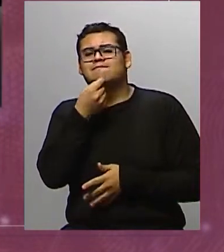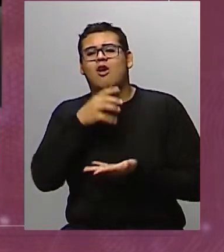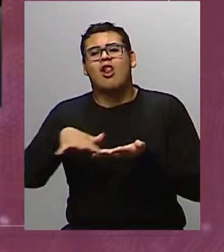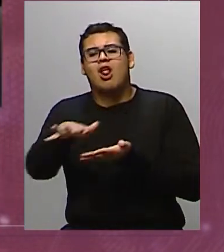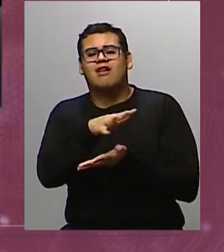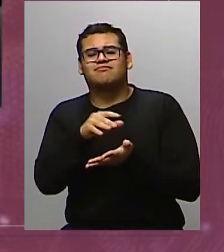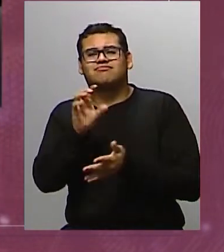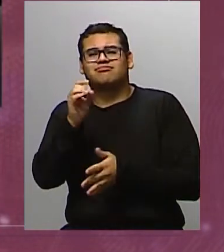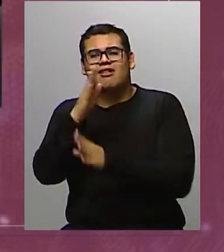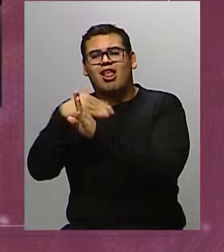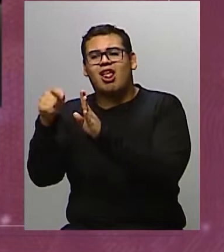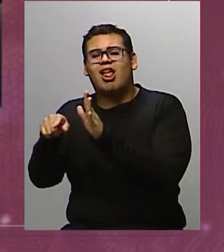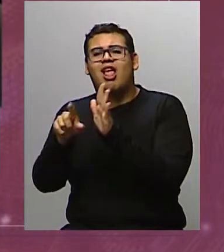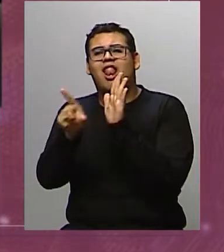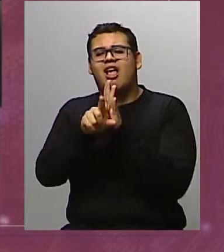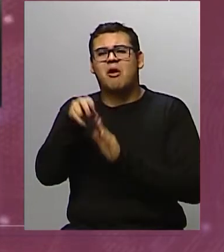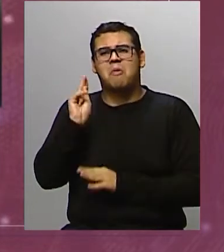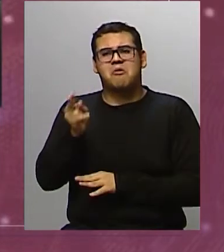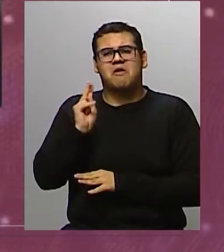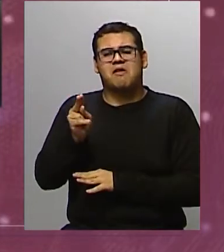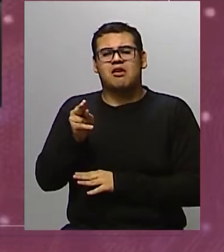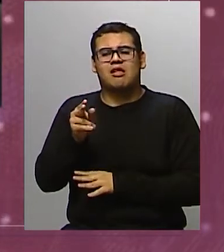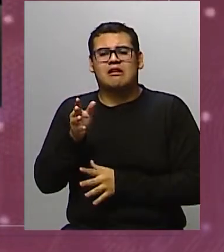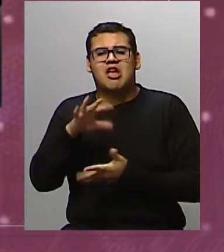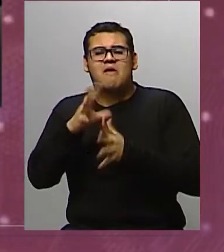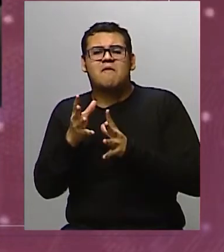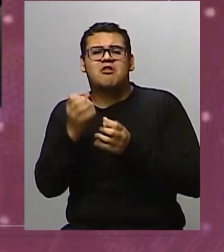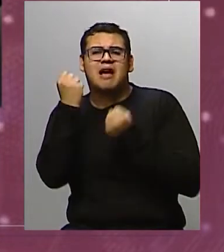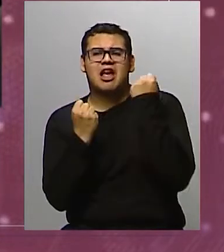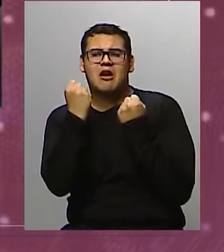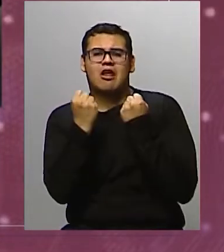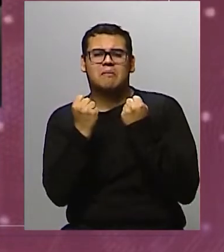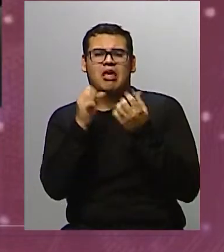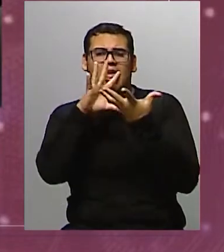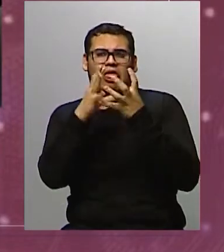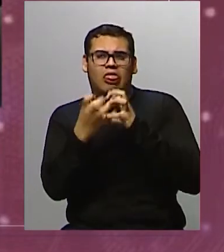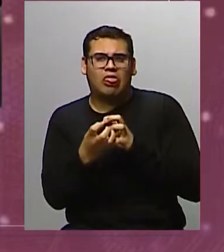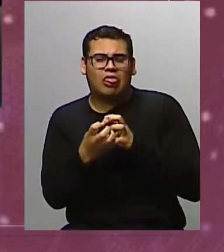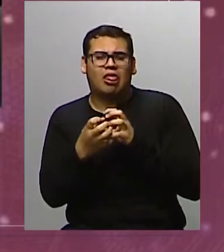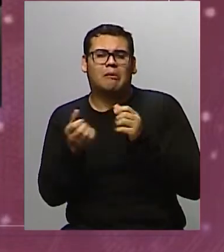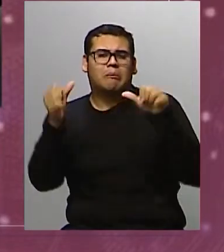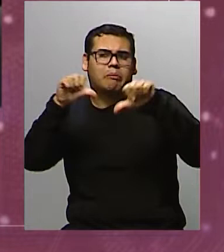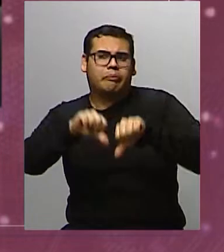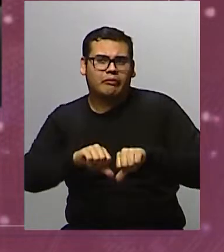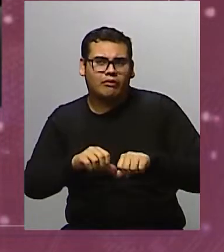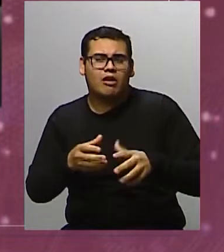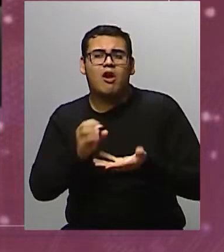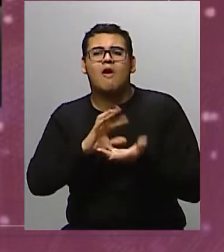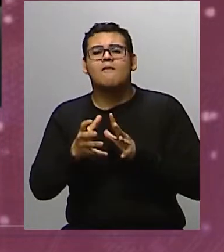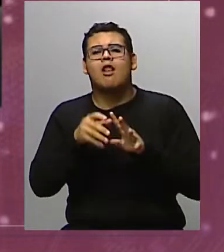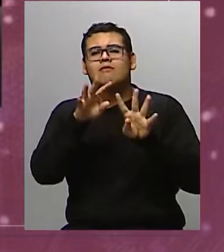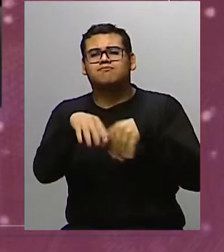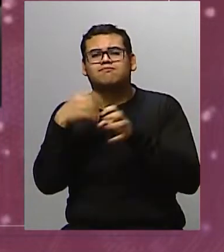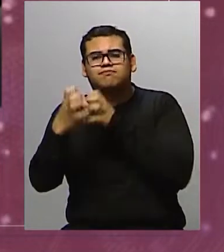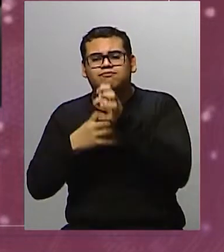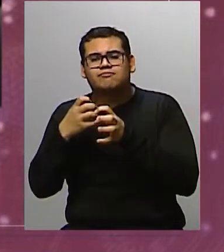ley prohibitiva, que iba a afectar mucho a la economía a su producción, a su área productiva, el tema de